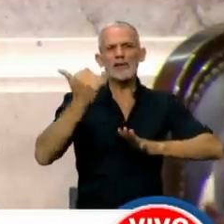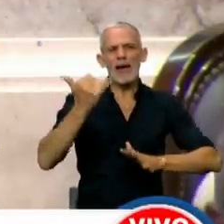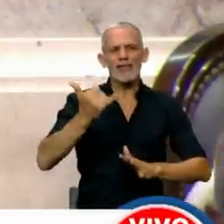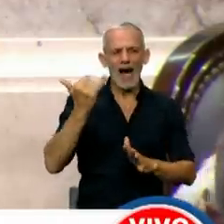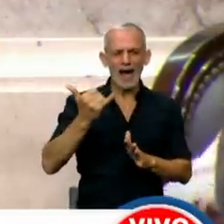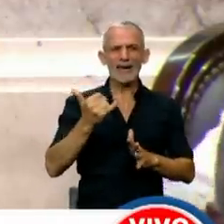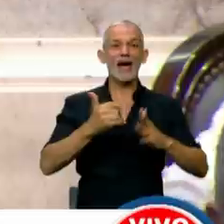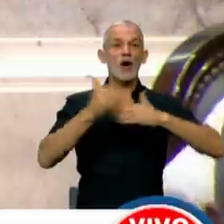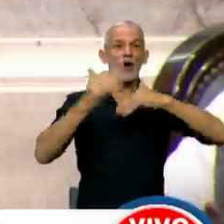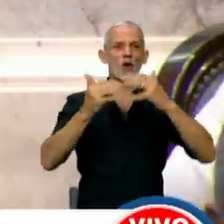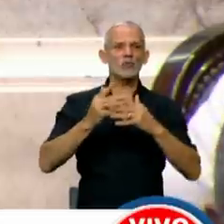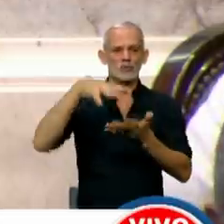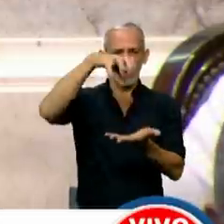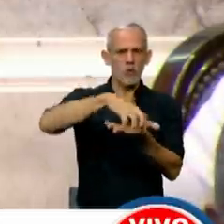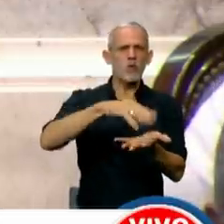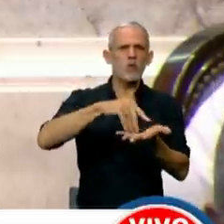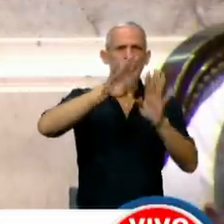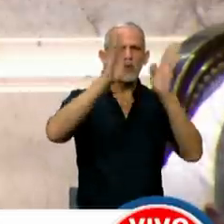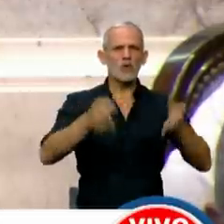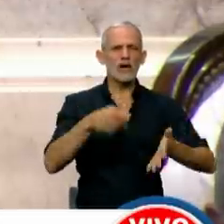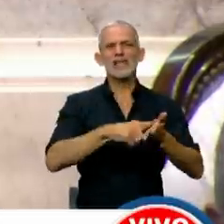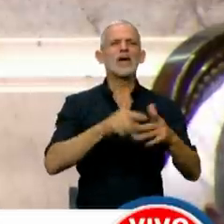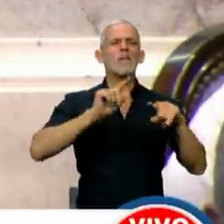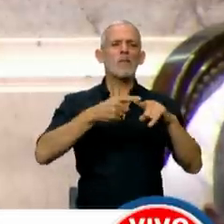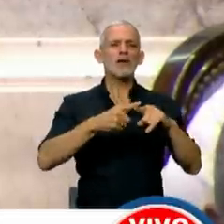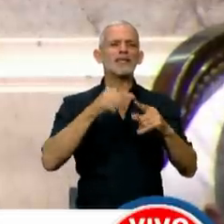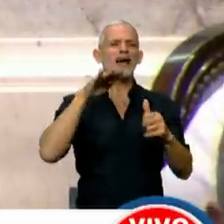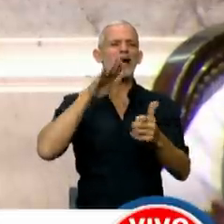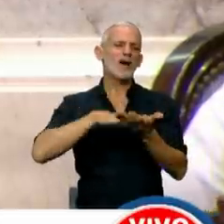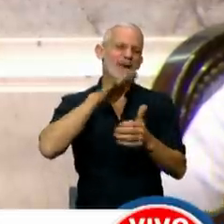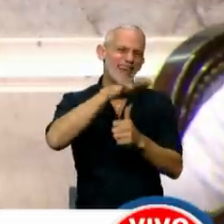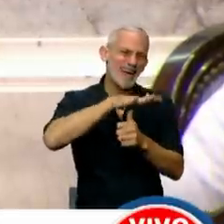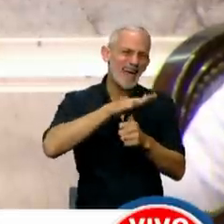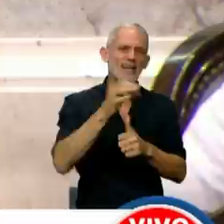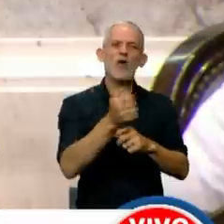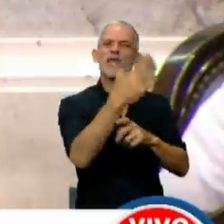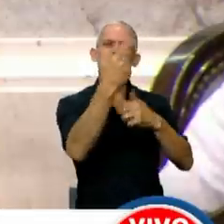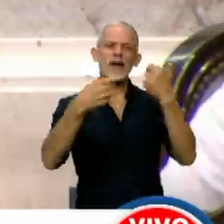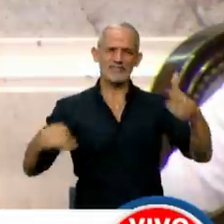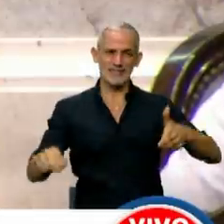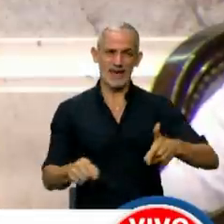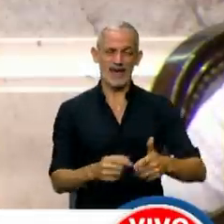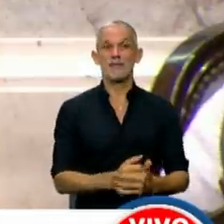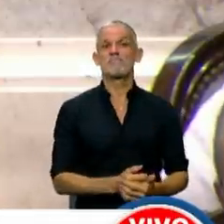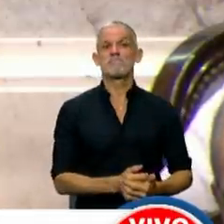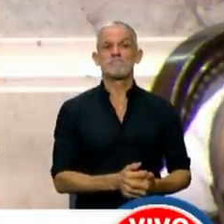construcción de centros territoriales de política de género y de la diversidad